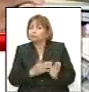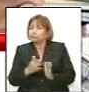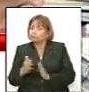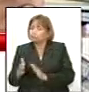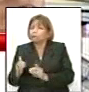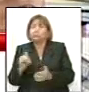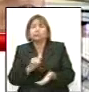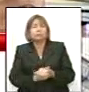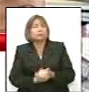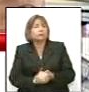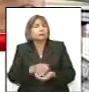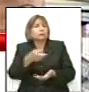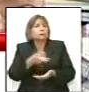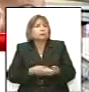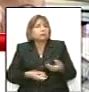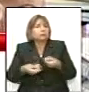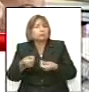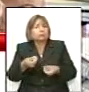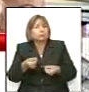de desarrollo presupuestal.